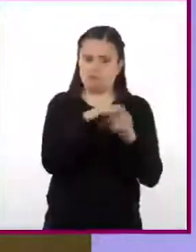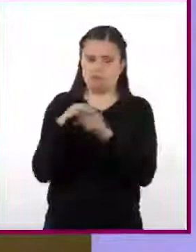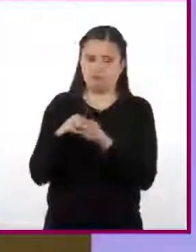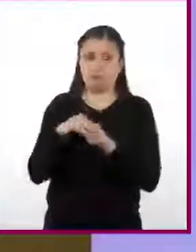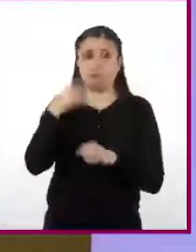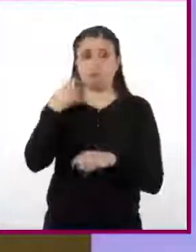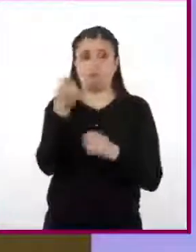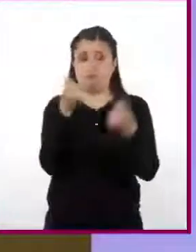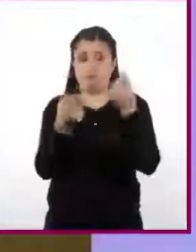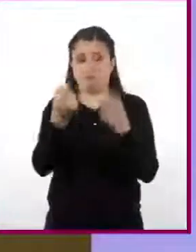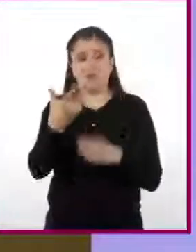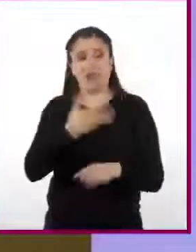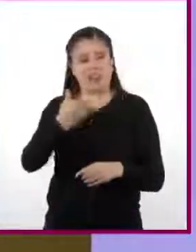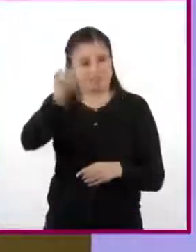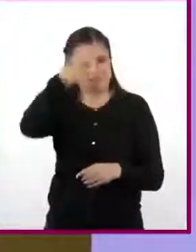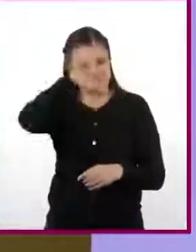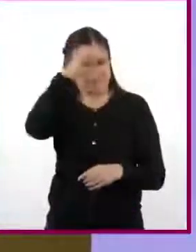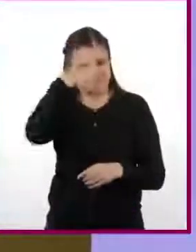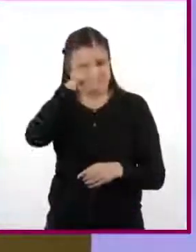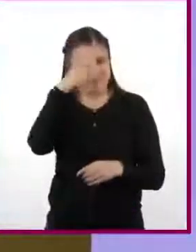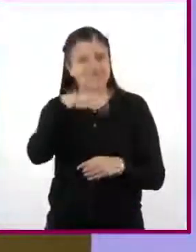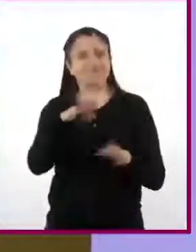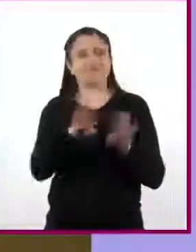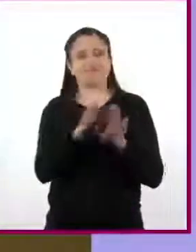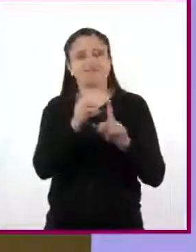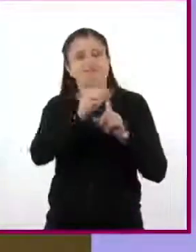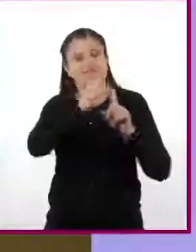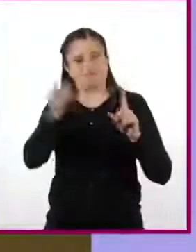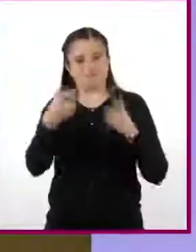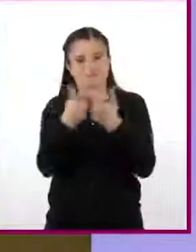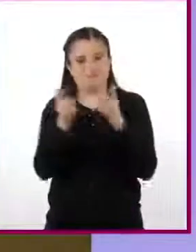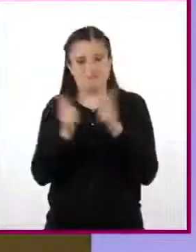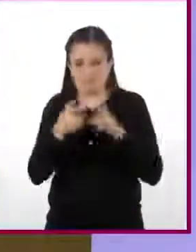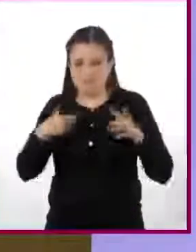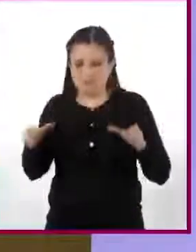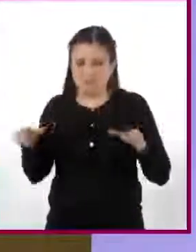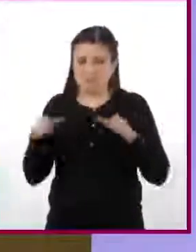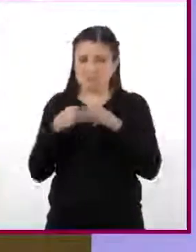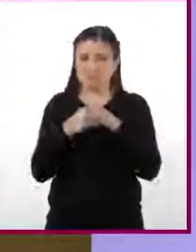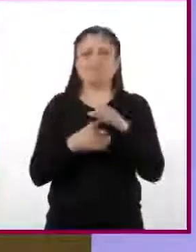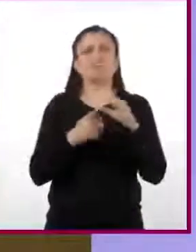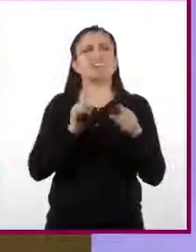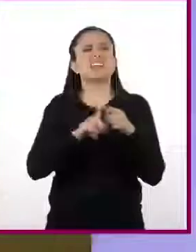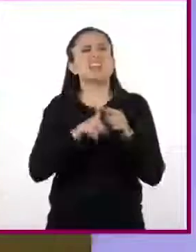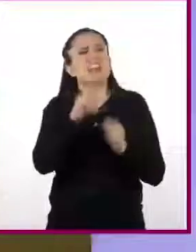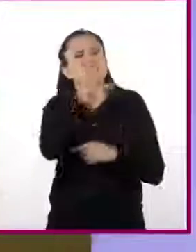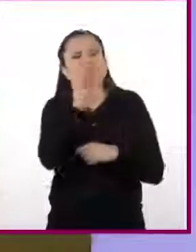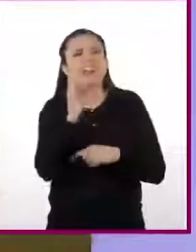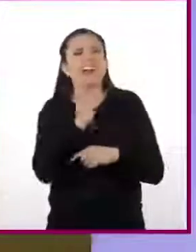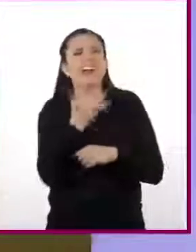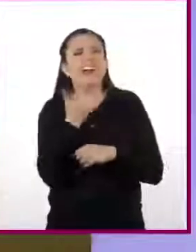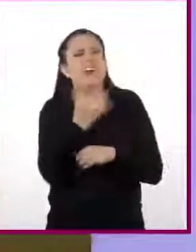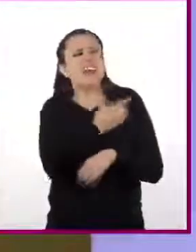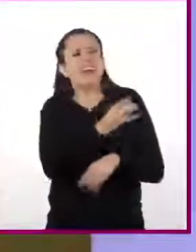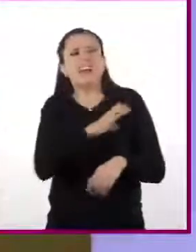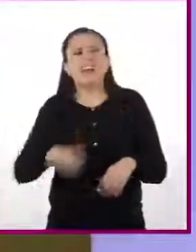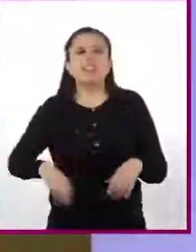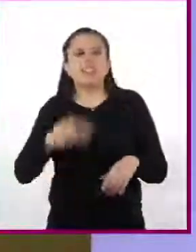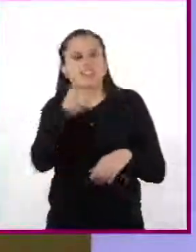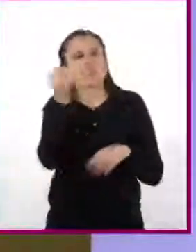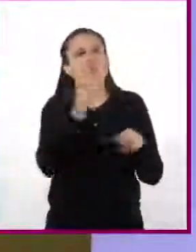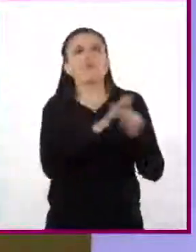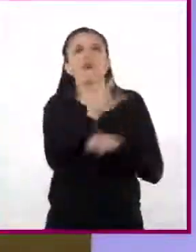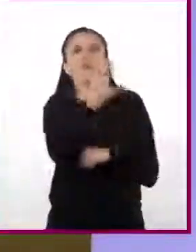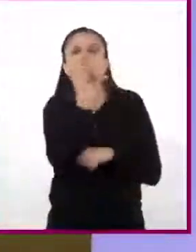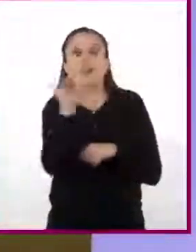hemos tenido vivencias similares cuando nos organizamos con un grupo y tratamos de elegir a quien nos represente.